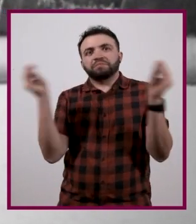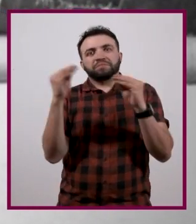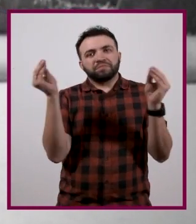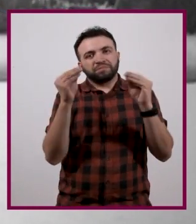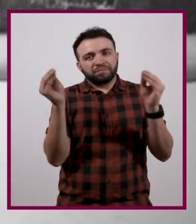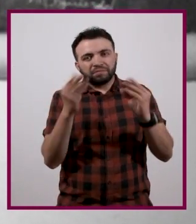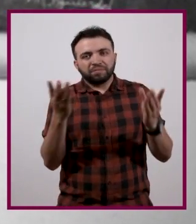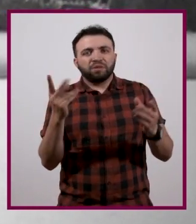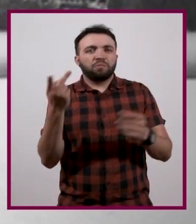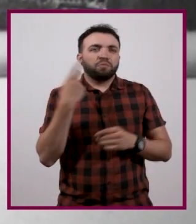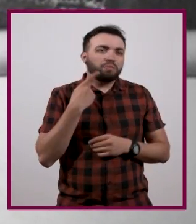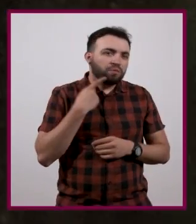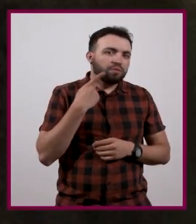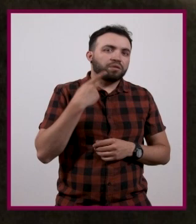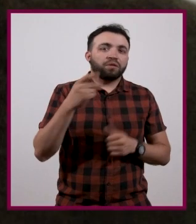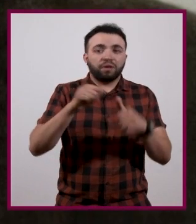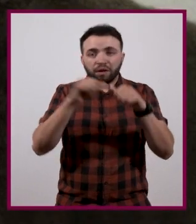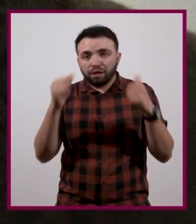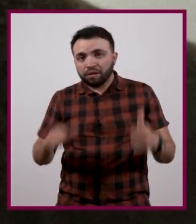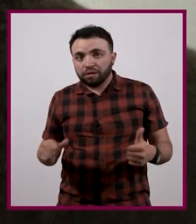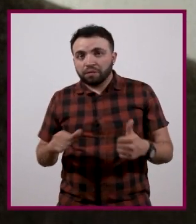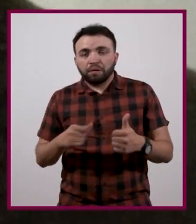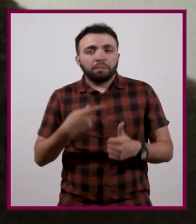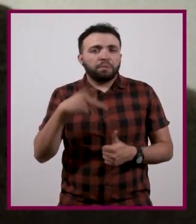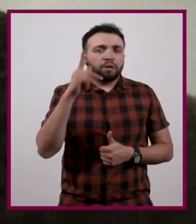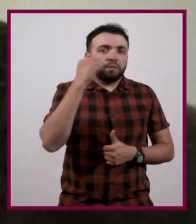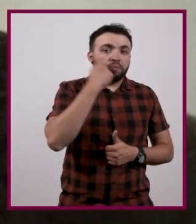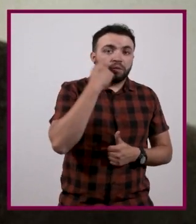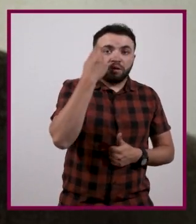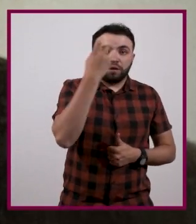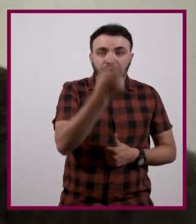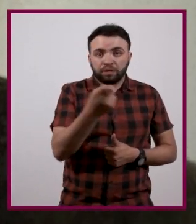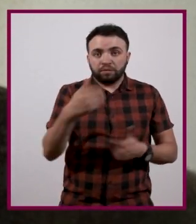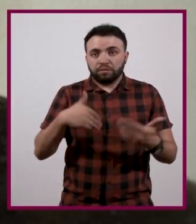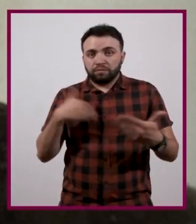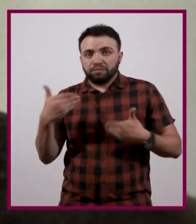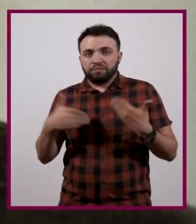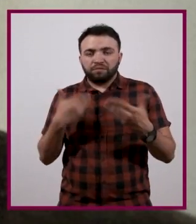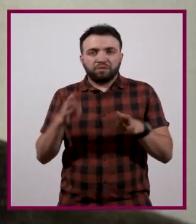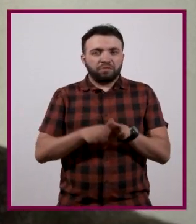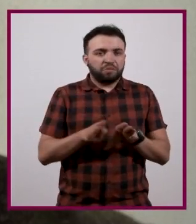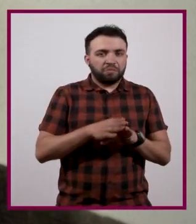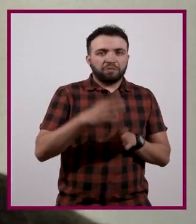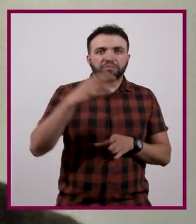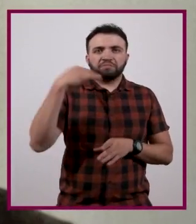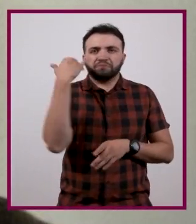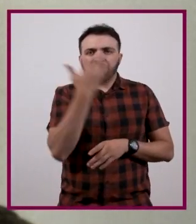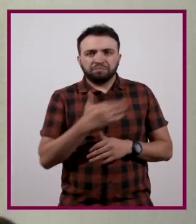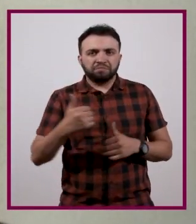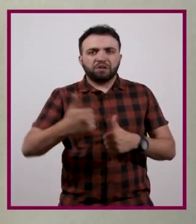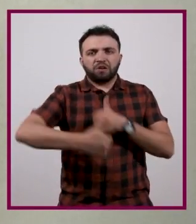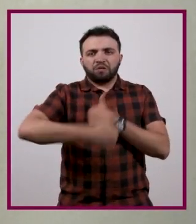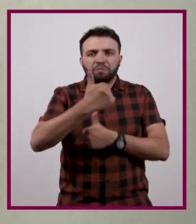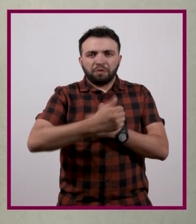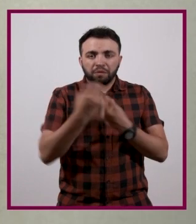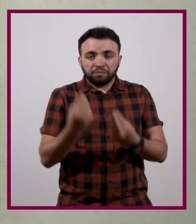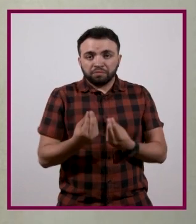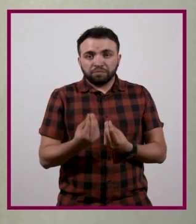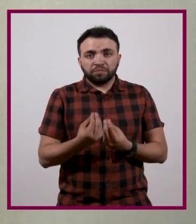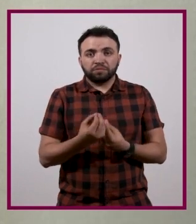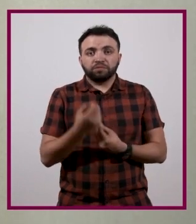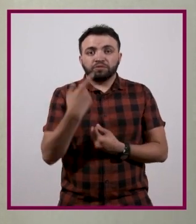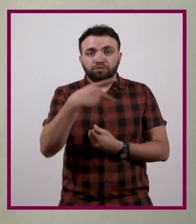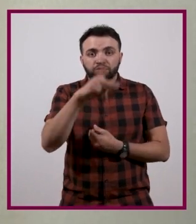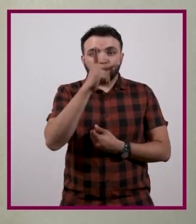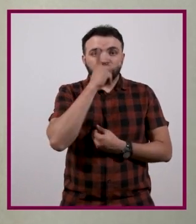artístico propiamente dicho, y aún así en medio de ese ambiente tan rico y tan competido, en sus propias